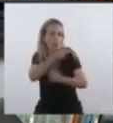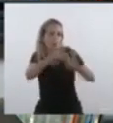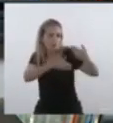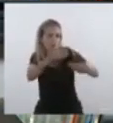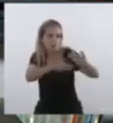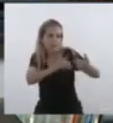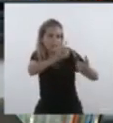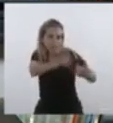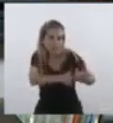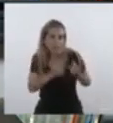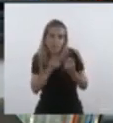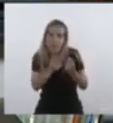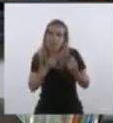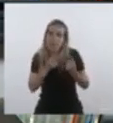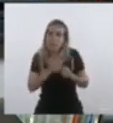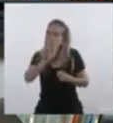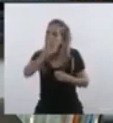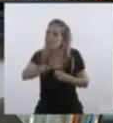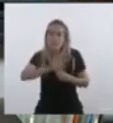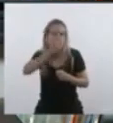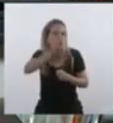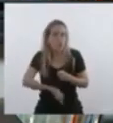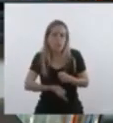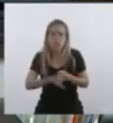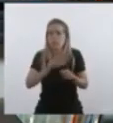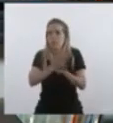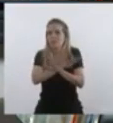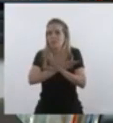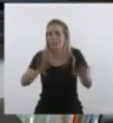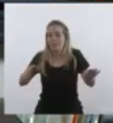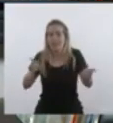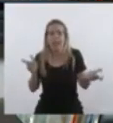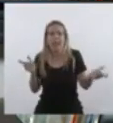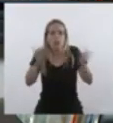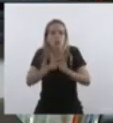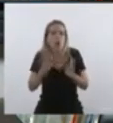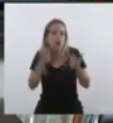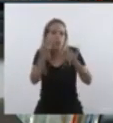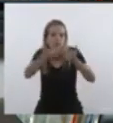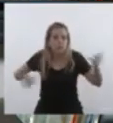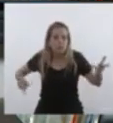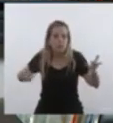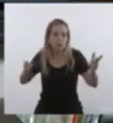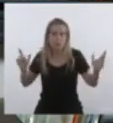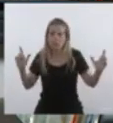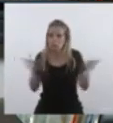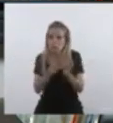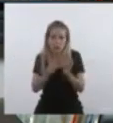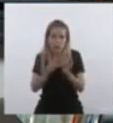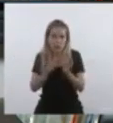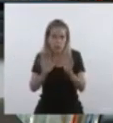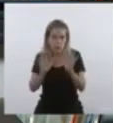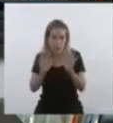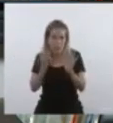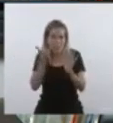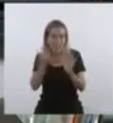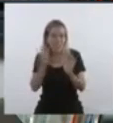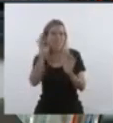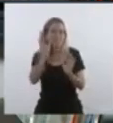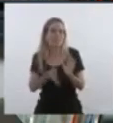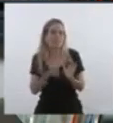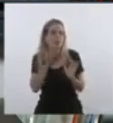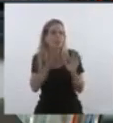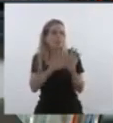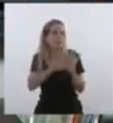inexorablemente restringir los encuentros sociales. Ya está visto que el problema del